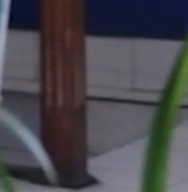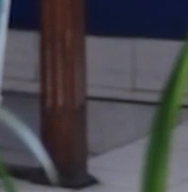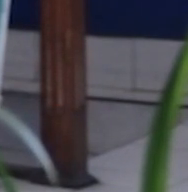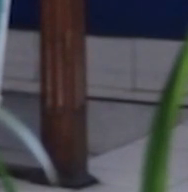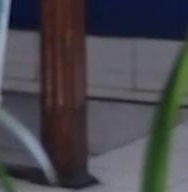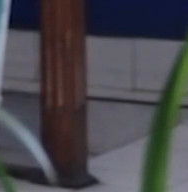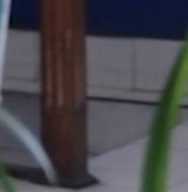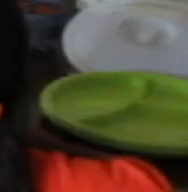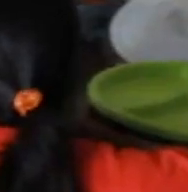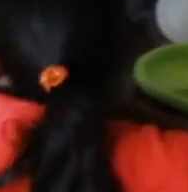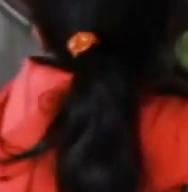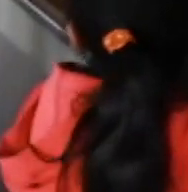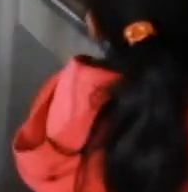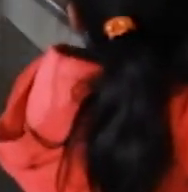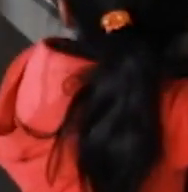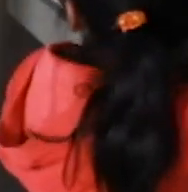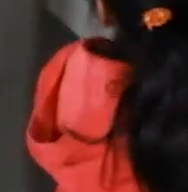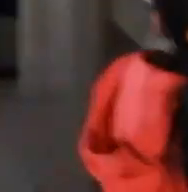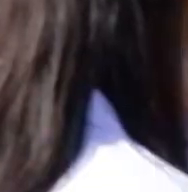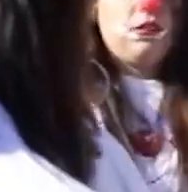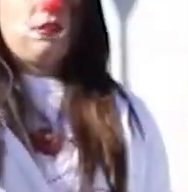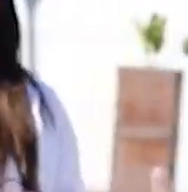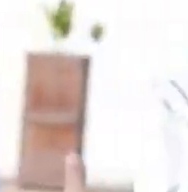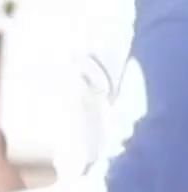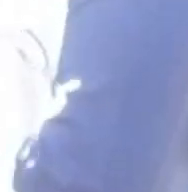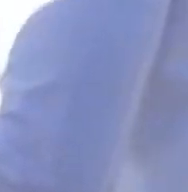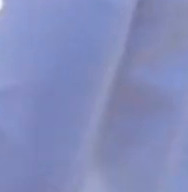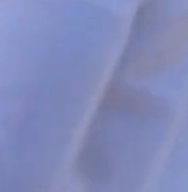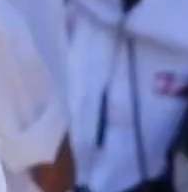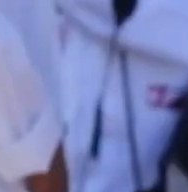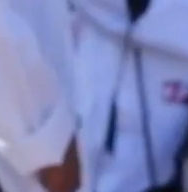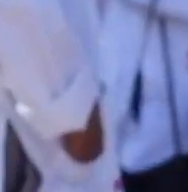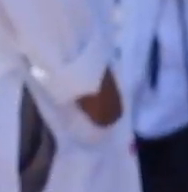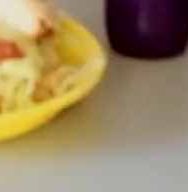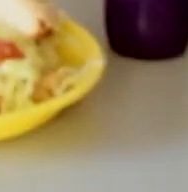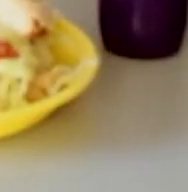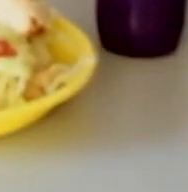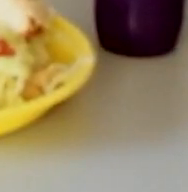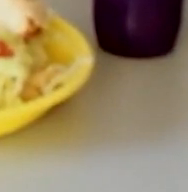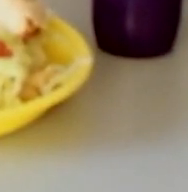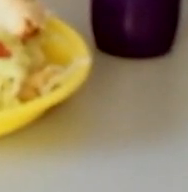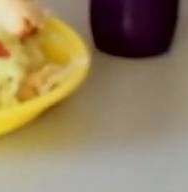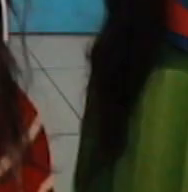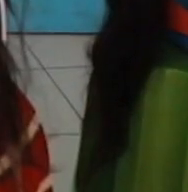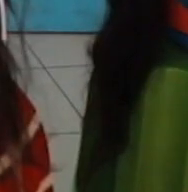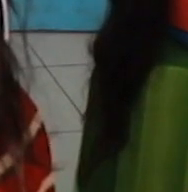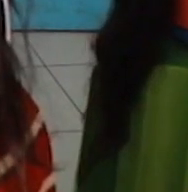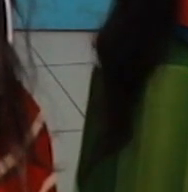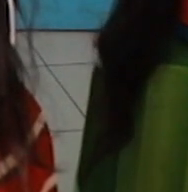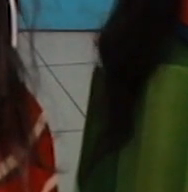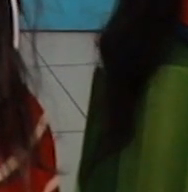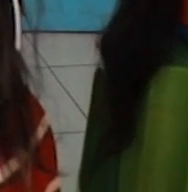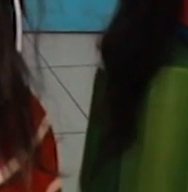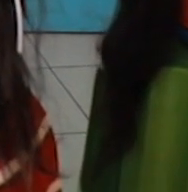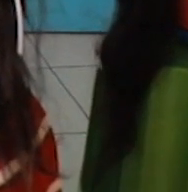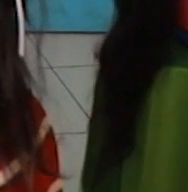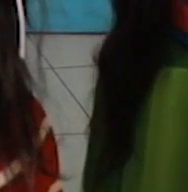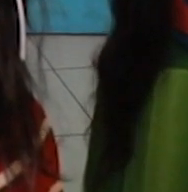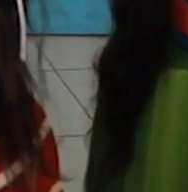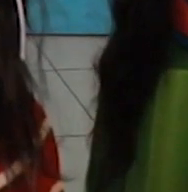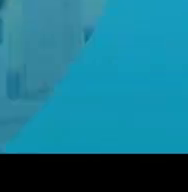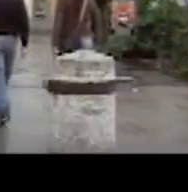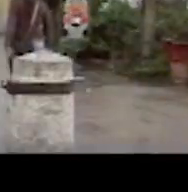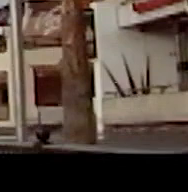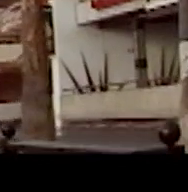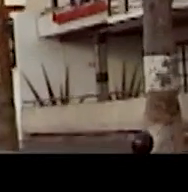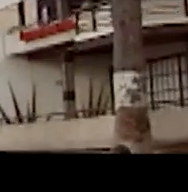niños que también lo pueden vivir, que a pesar de la escasez se puede salir adelante. Y yo quiero que para estos niños la ignorancia sea una